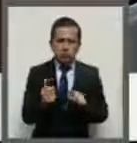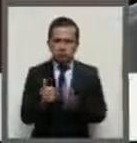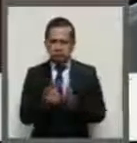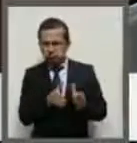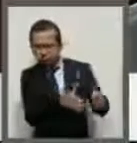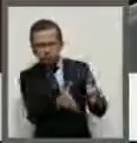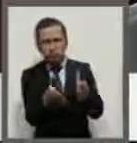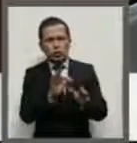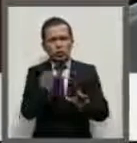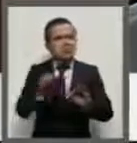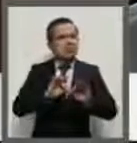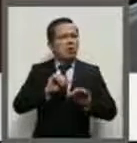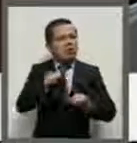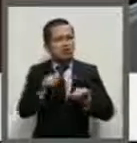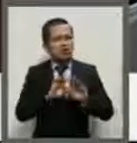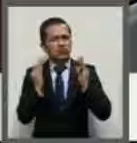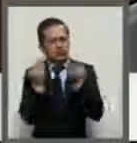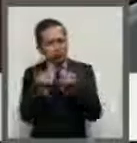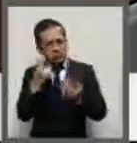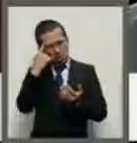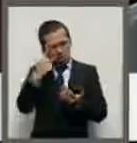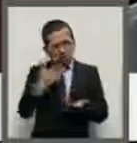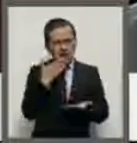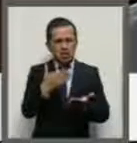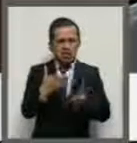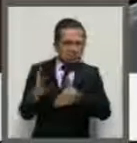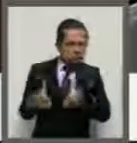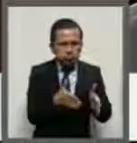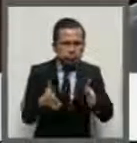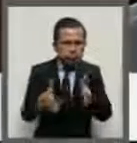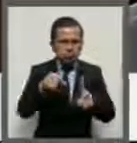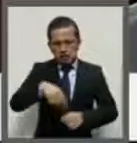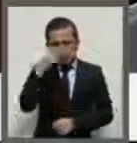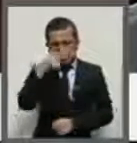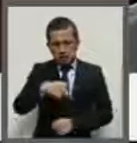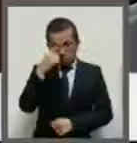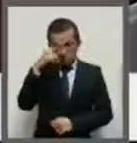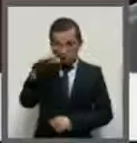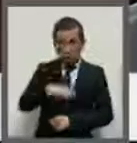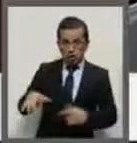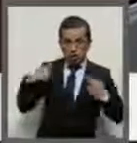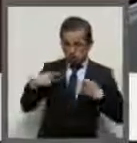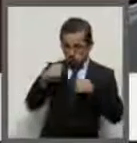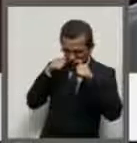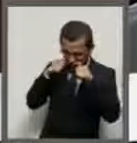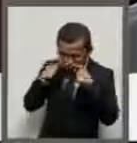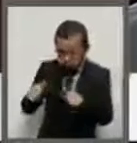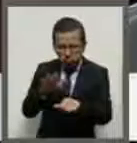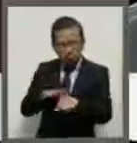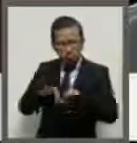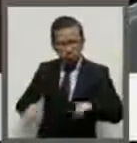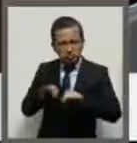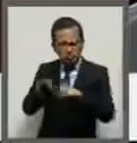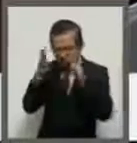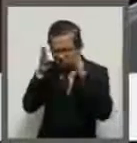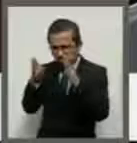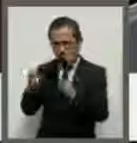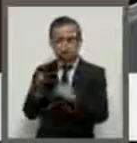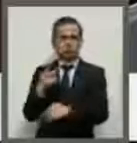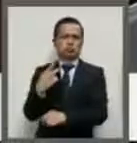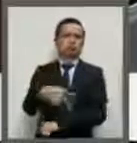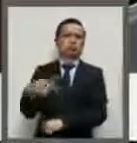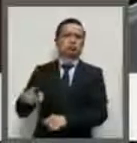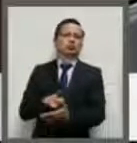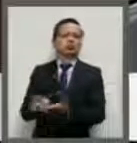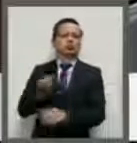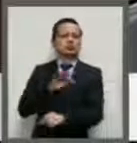personas estén en el centro del desarrollo y sus derechos humanos sean protegidos. La estructura de ingresos que estamos